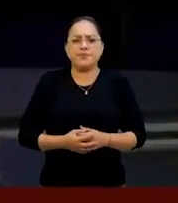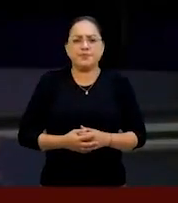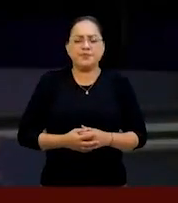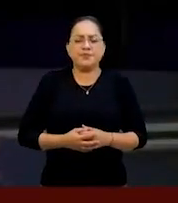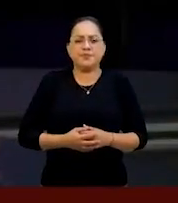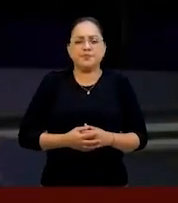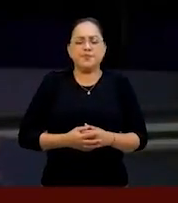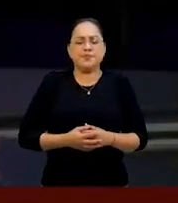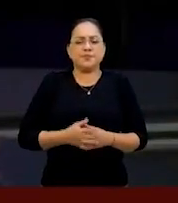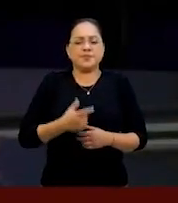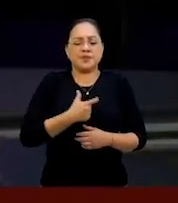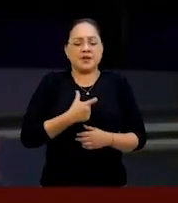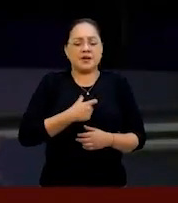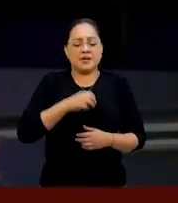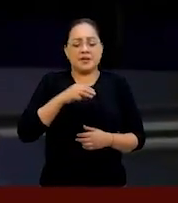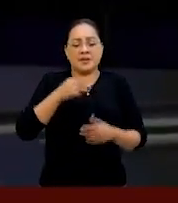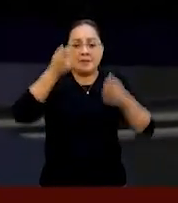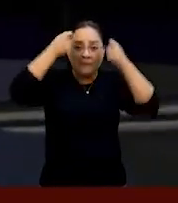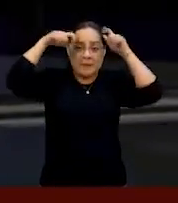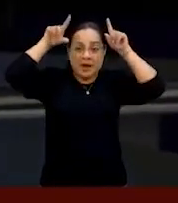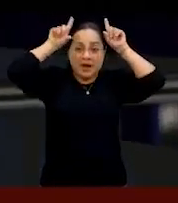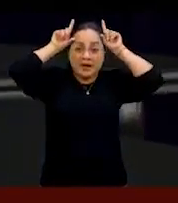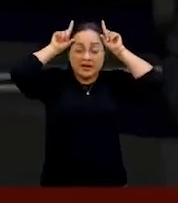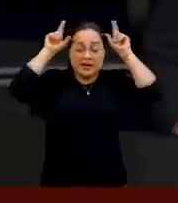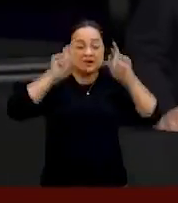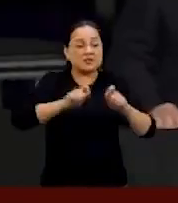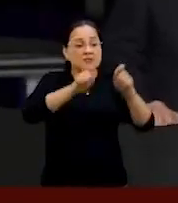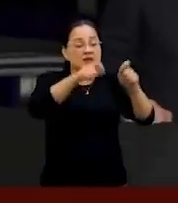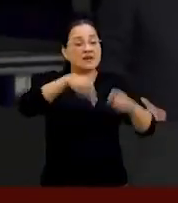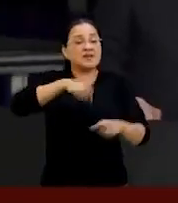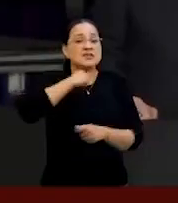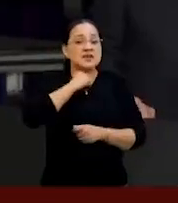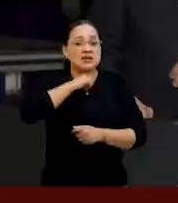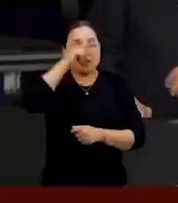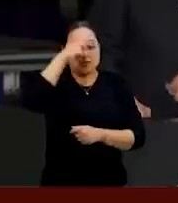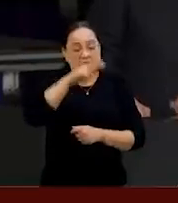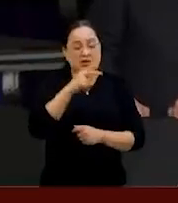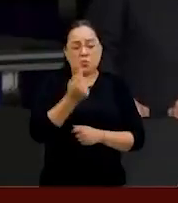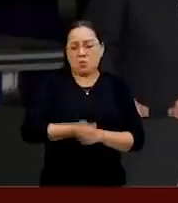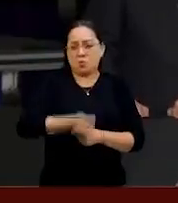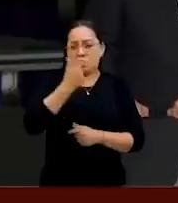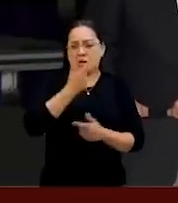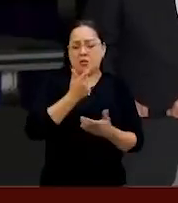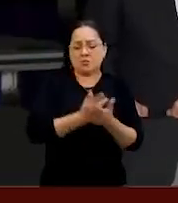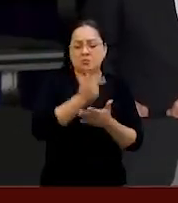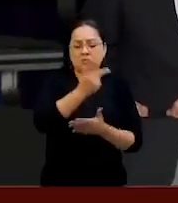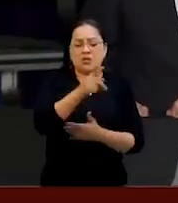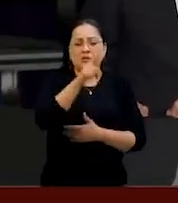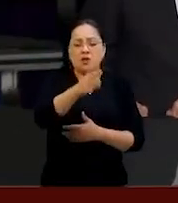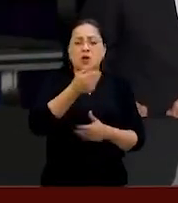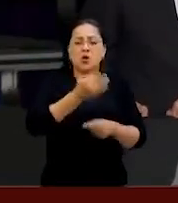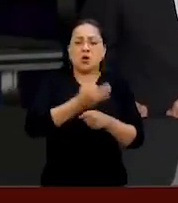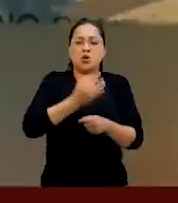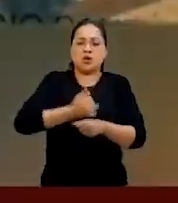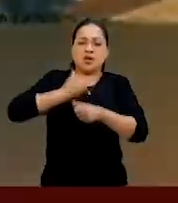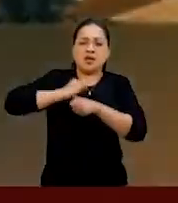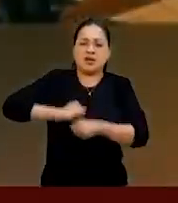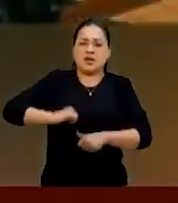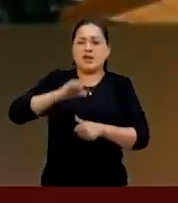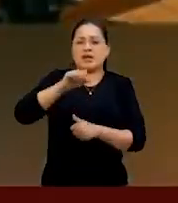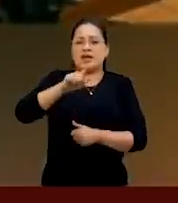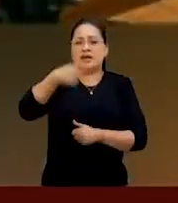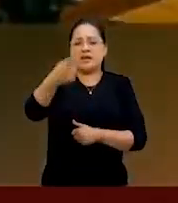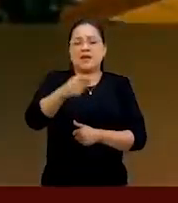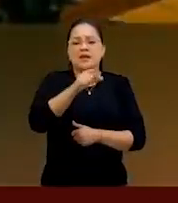La Medalla de Honor Marina Armada de México será entregada por el Senado de la República por primera ocasión al actual titular de la Secretaría del Ramo, al